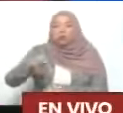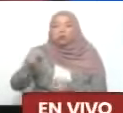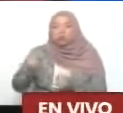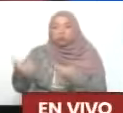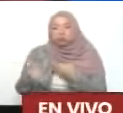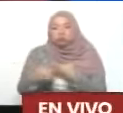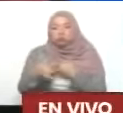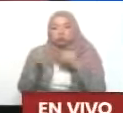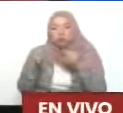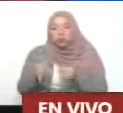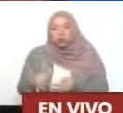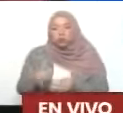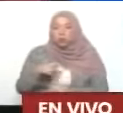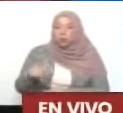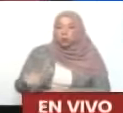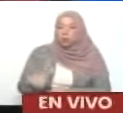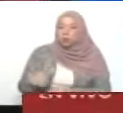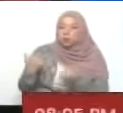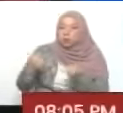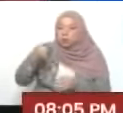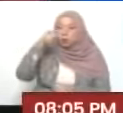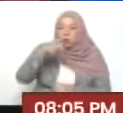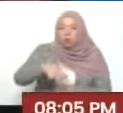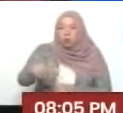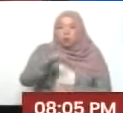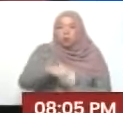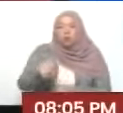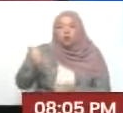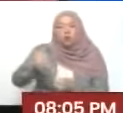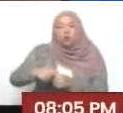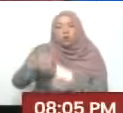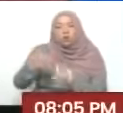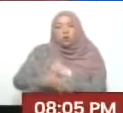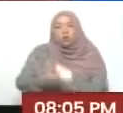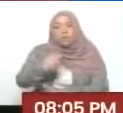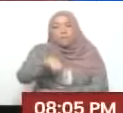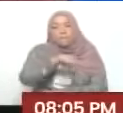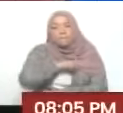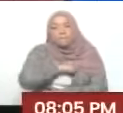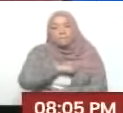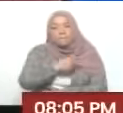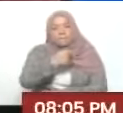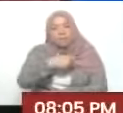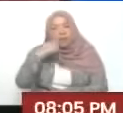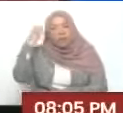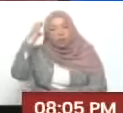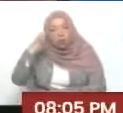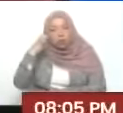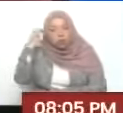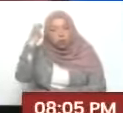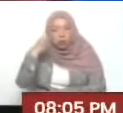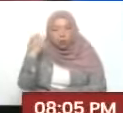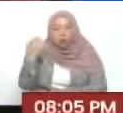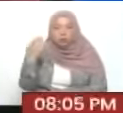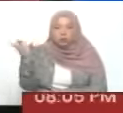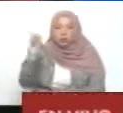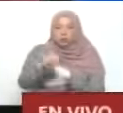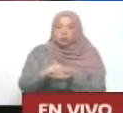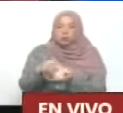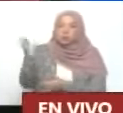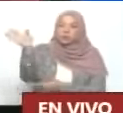venganza. Le corresponde al pueblo de Madrid y al pueblo de España y al pueblo de Europa levantar otra vez la